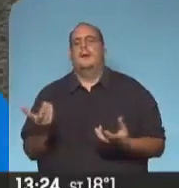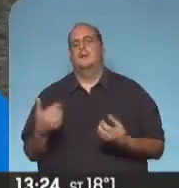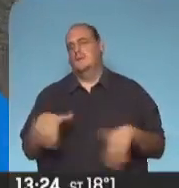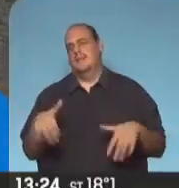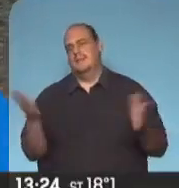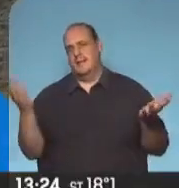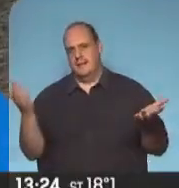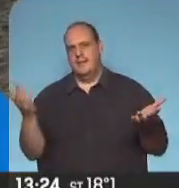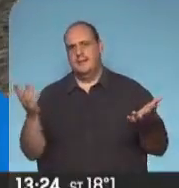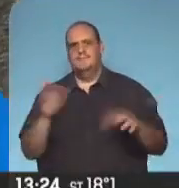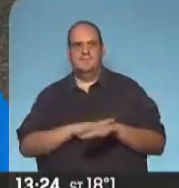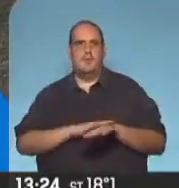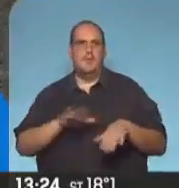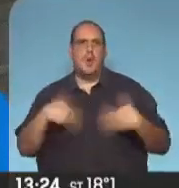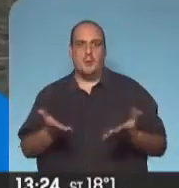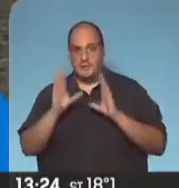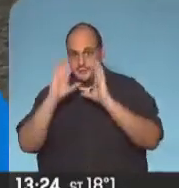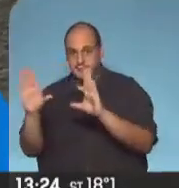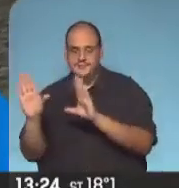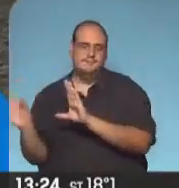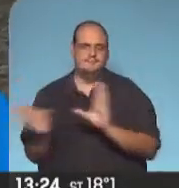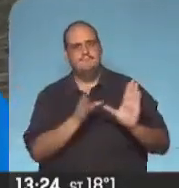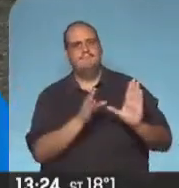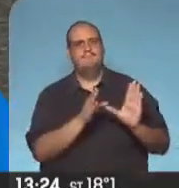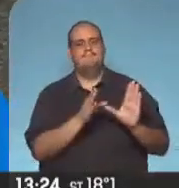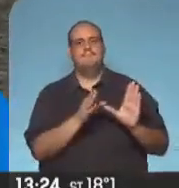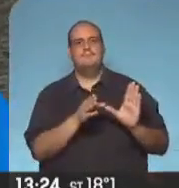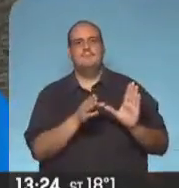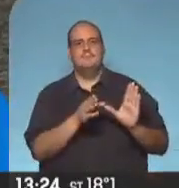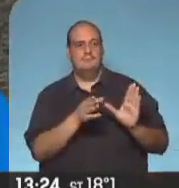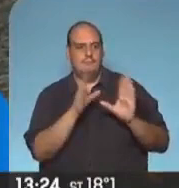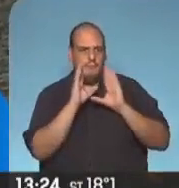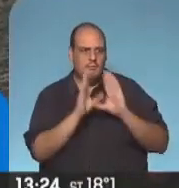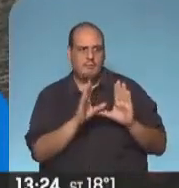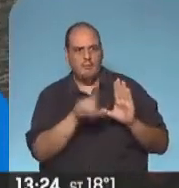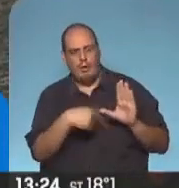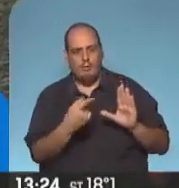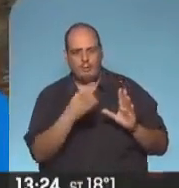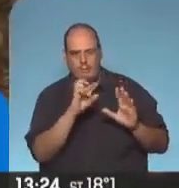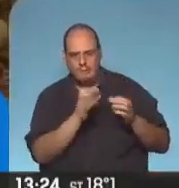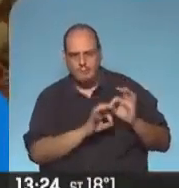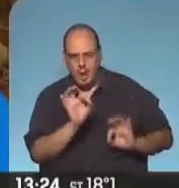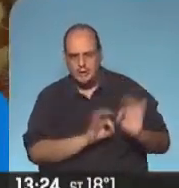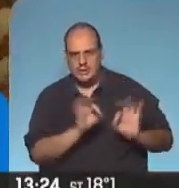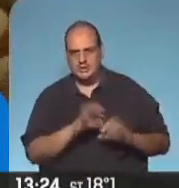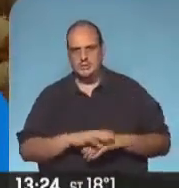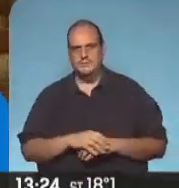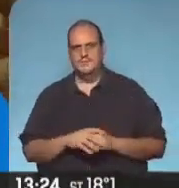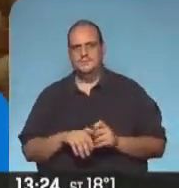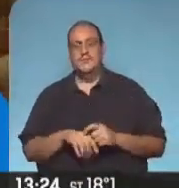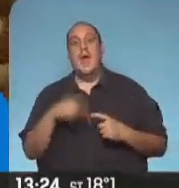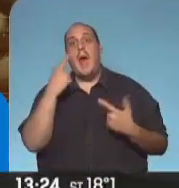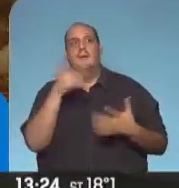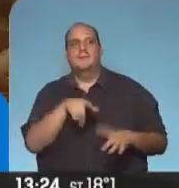nada. Aprovecho el tiempo que iba a poner en eso y trato de emplearlo en otra cosa. Ahora sí, sale